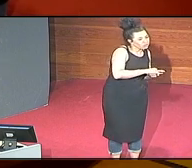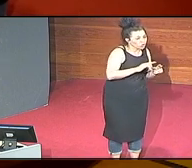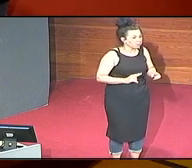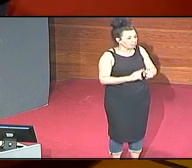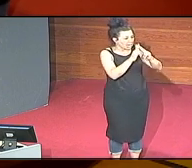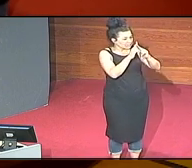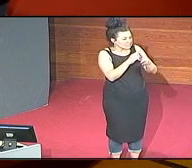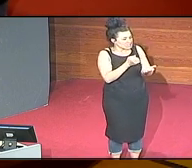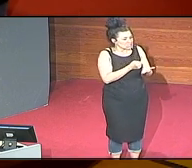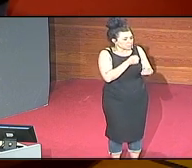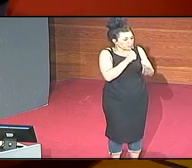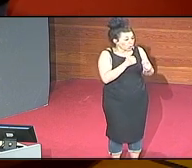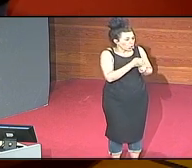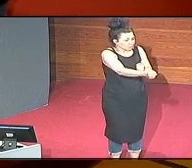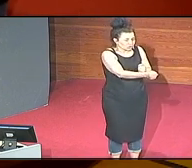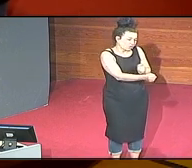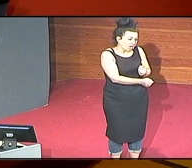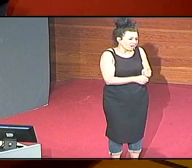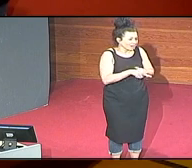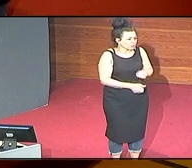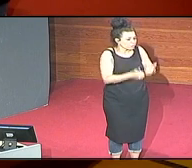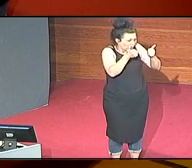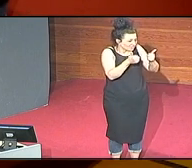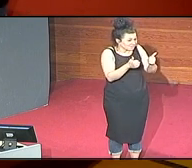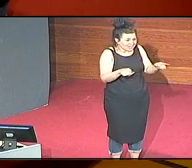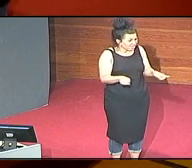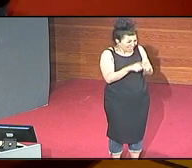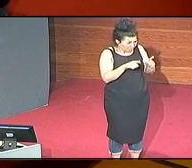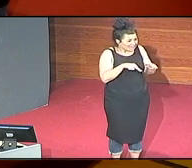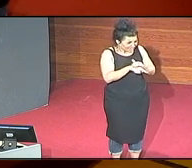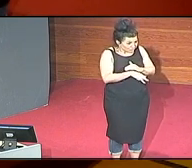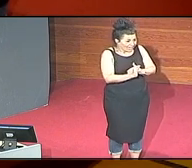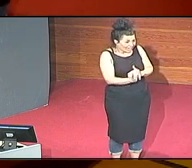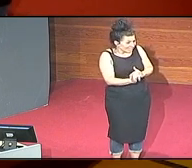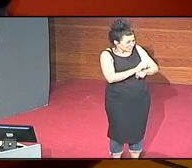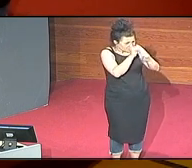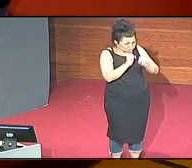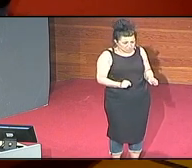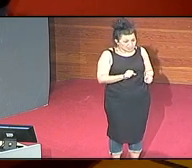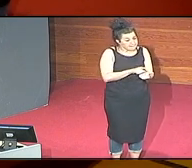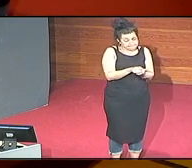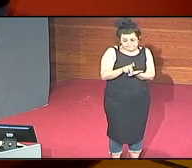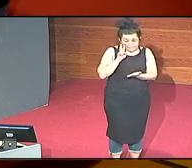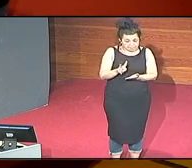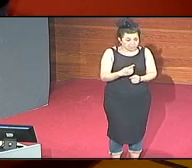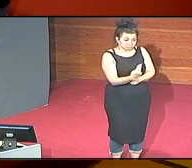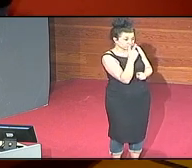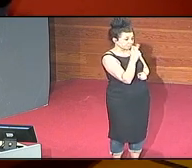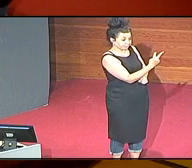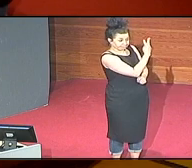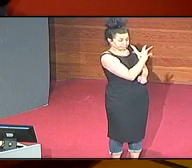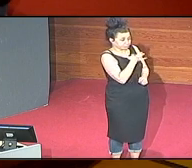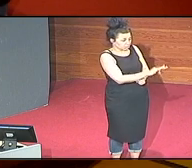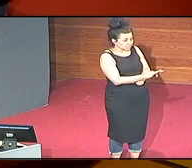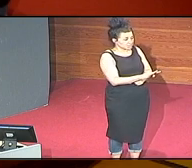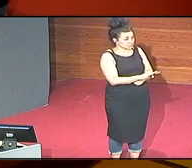sigue aunque lo estuviera es imposible en este en este mapa podéis ver como pues dentro del